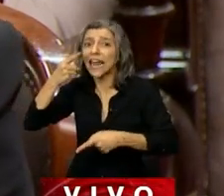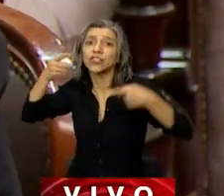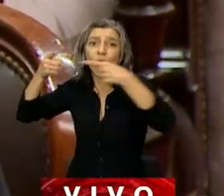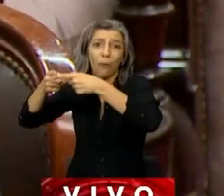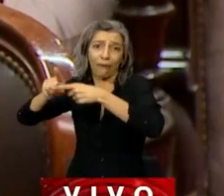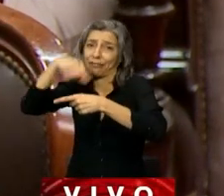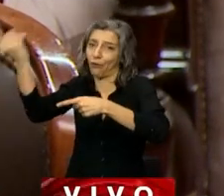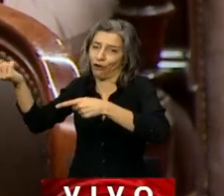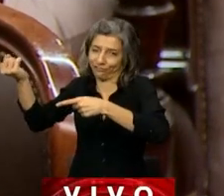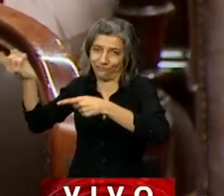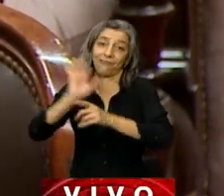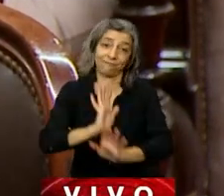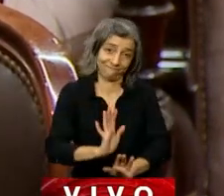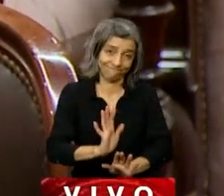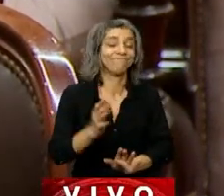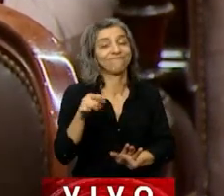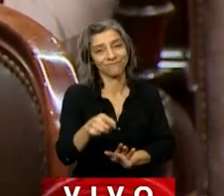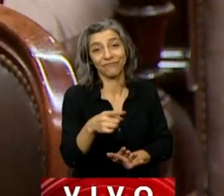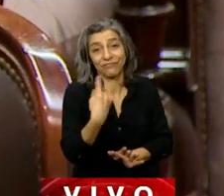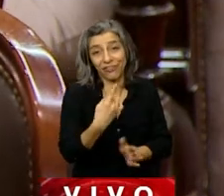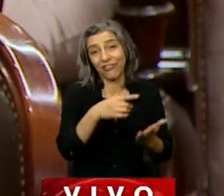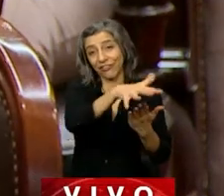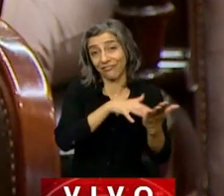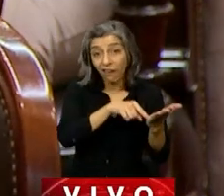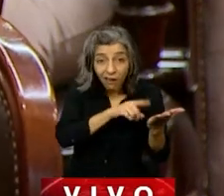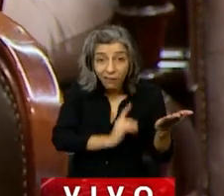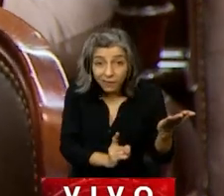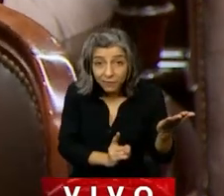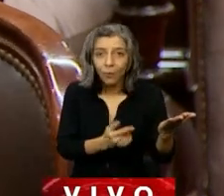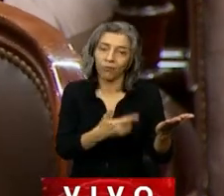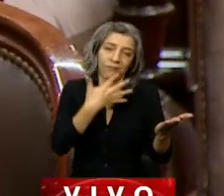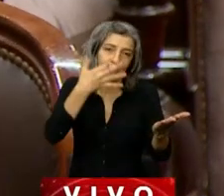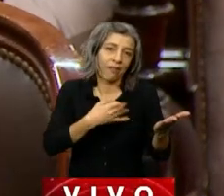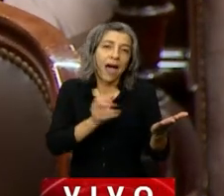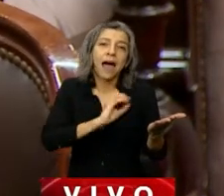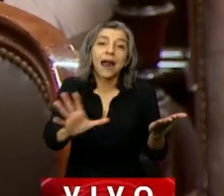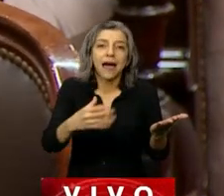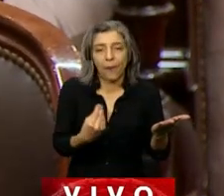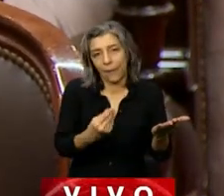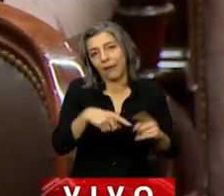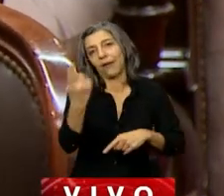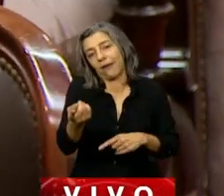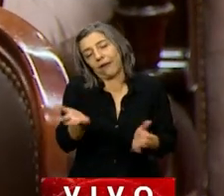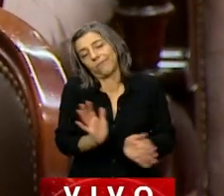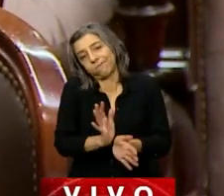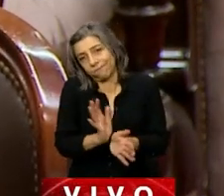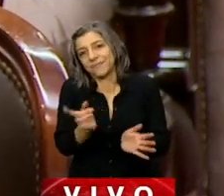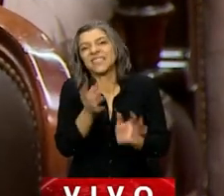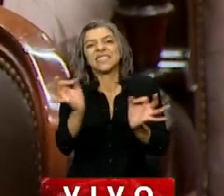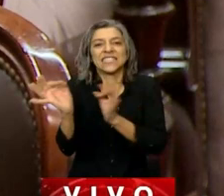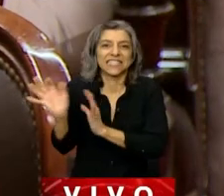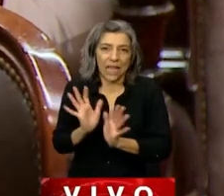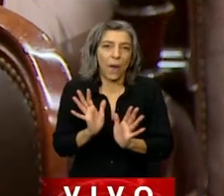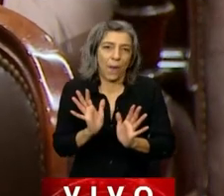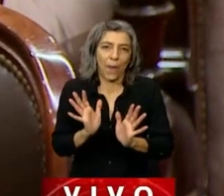Y aquí viene el punto más grave de este engendro o estafa de greenwashing o ecolavado. Y